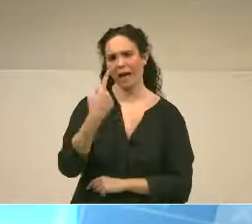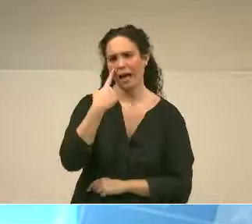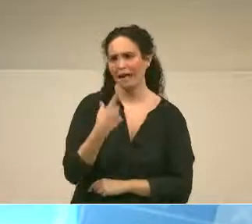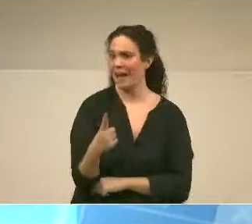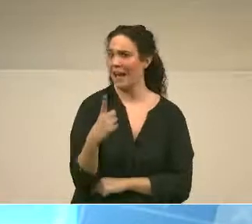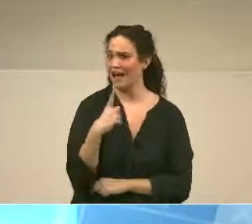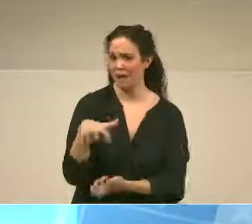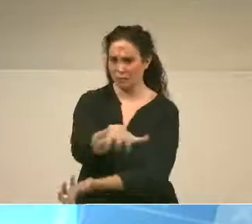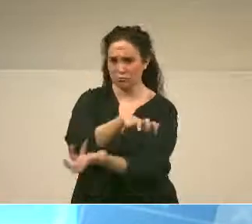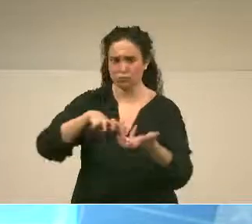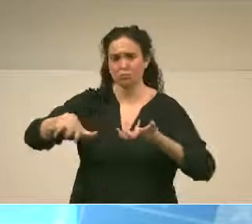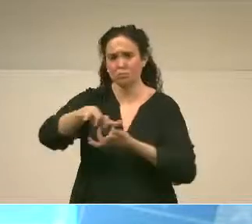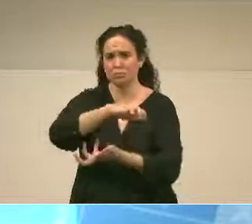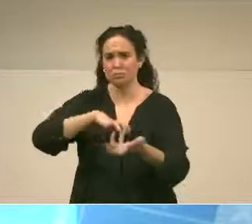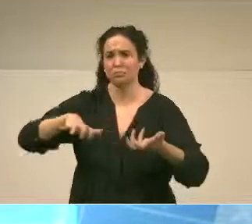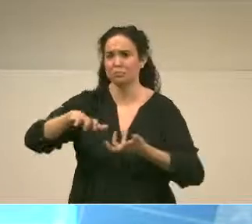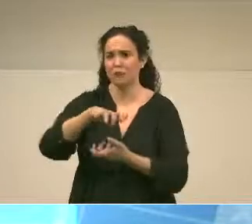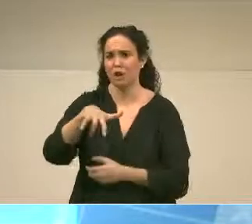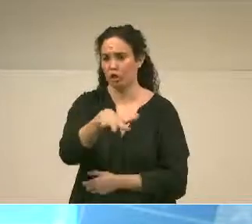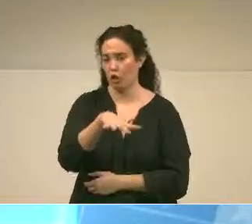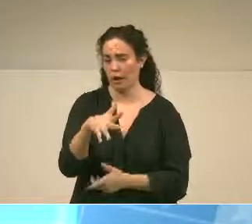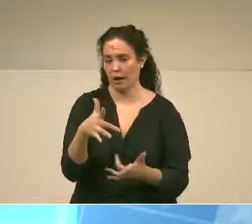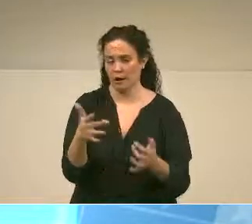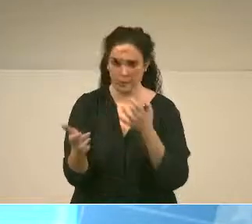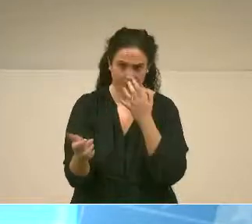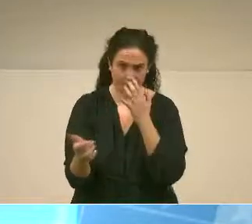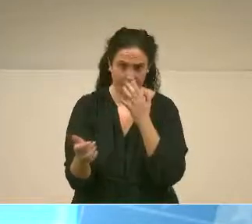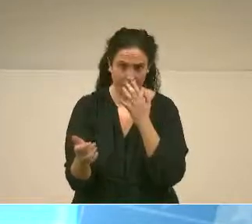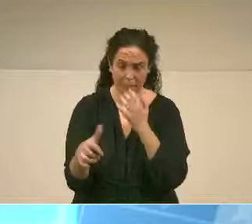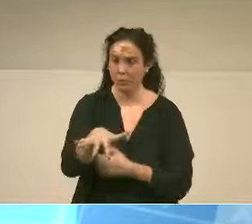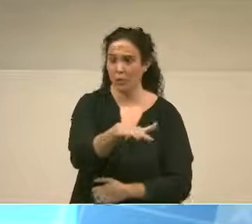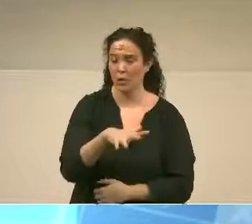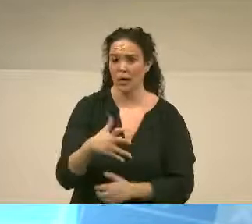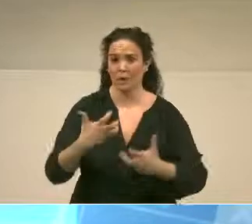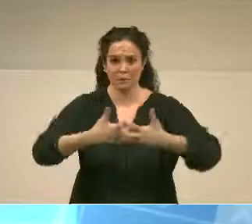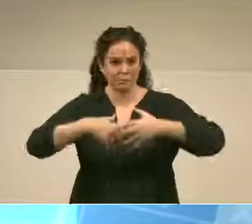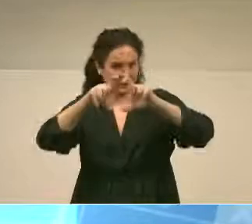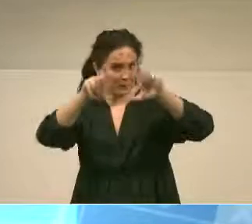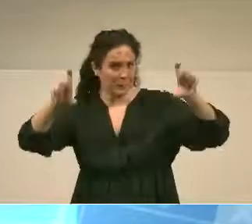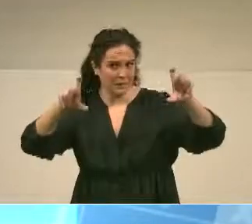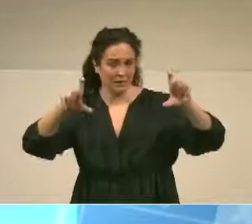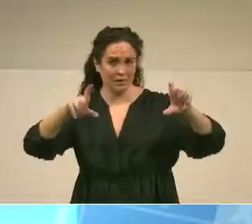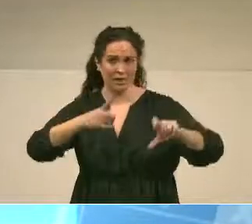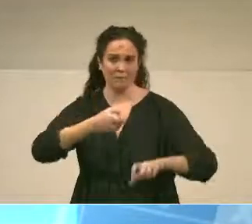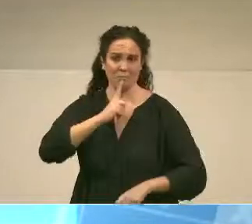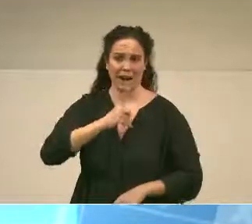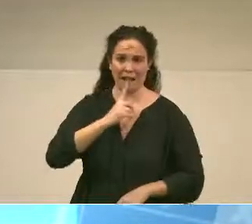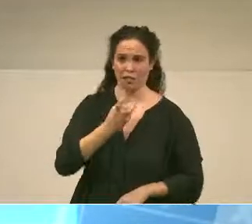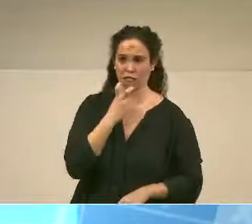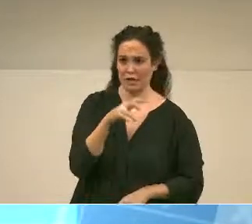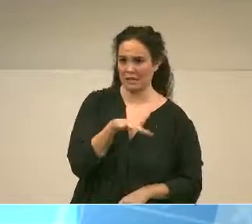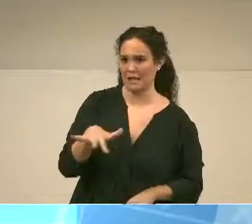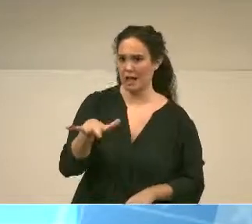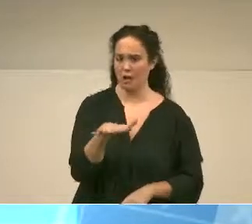que ayer ocurrieron en torno a una instalación industrial de la margen izquierda y para intentar aclarar